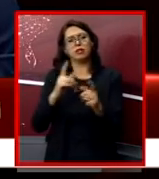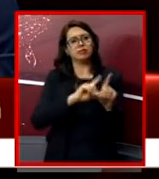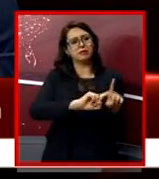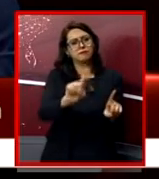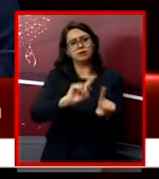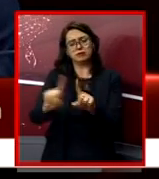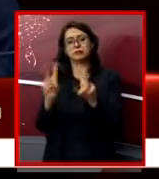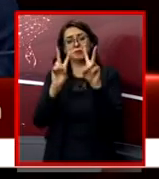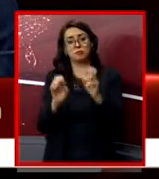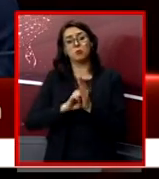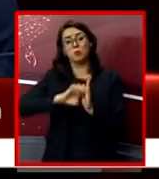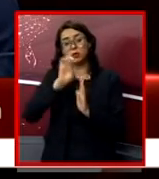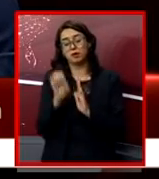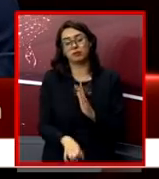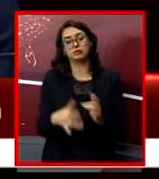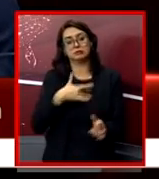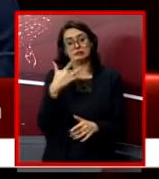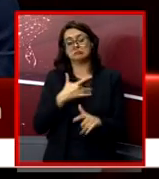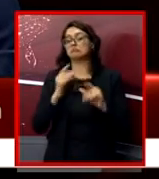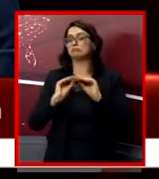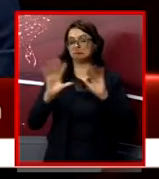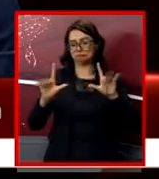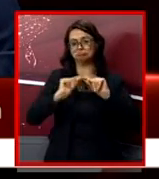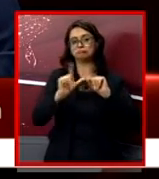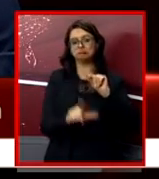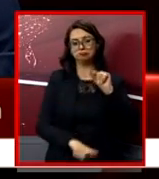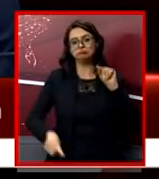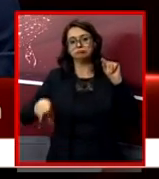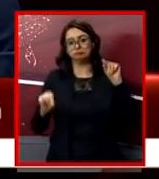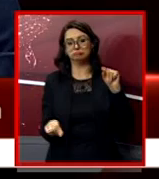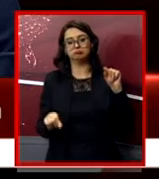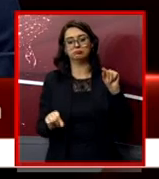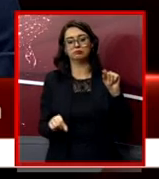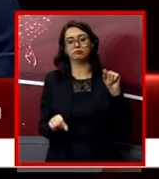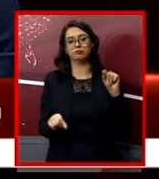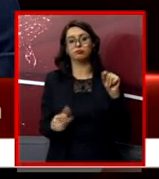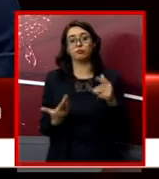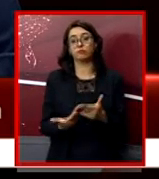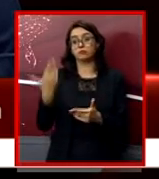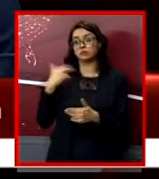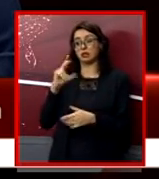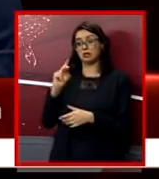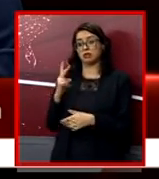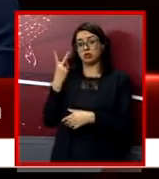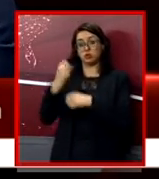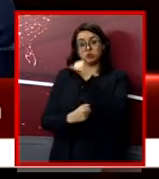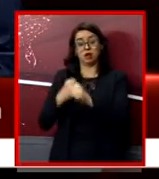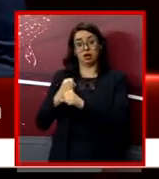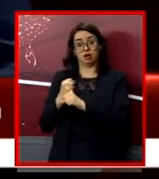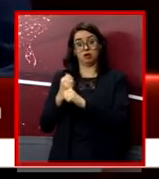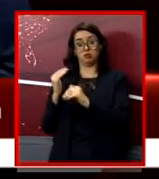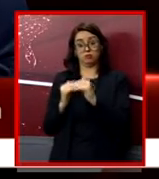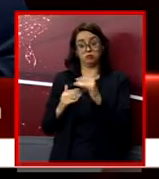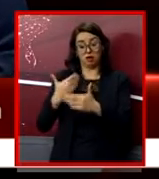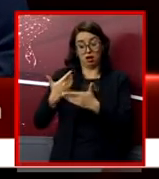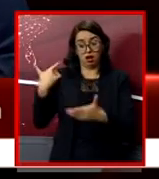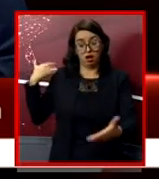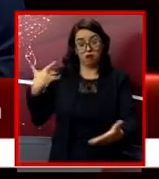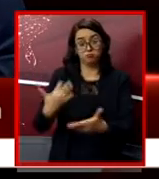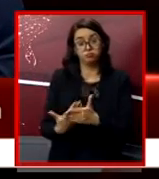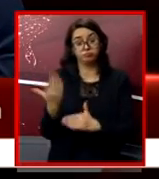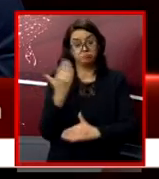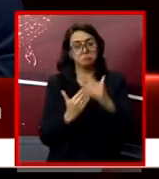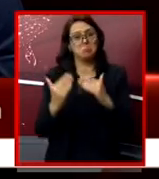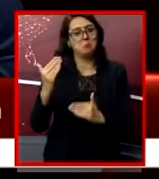Por ejemplo, ha quedado claro que México no es más el de hace 32 años. Durante todo este tiempo,